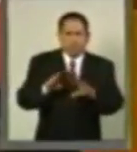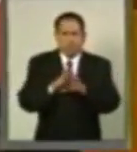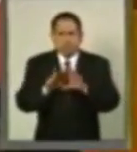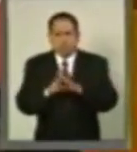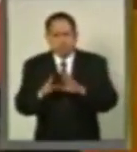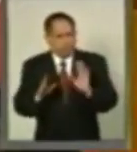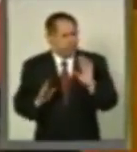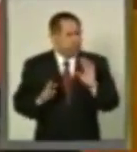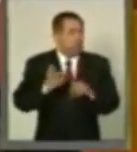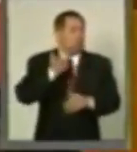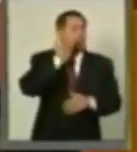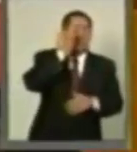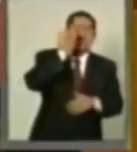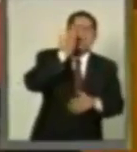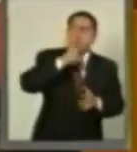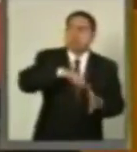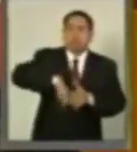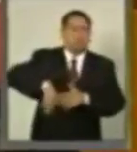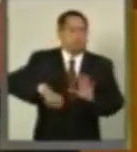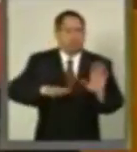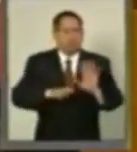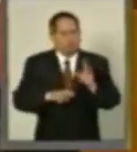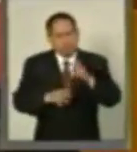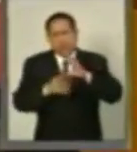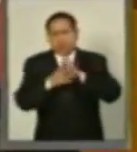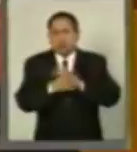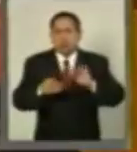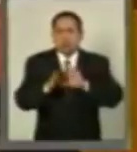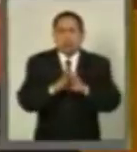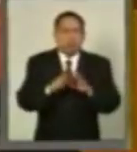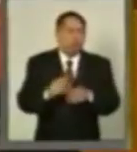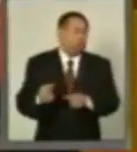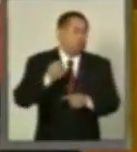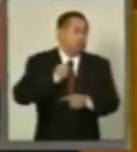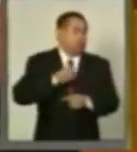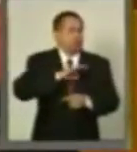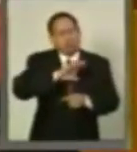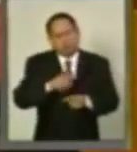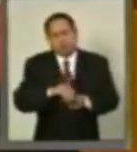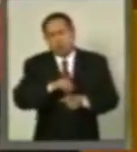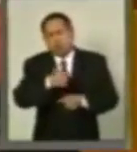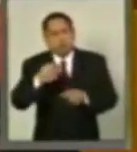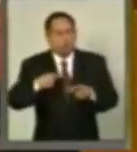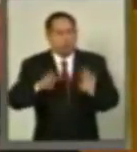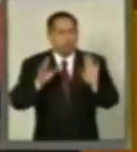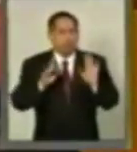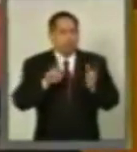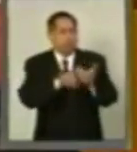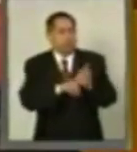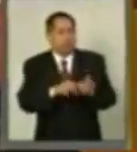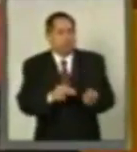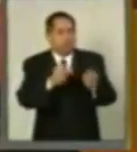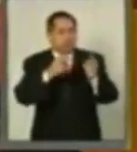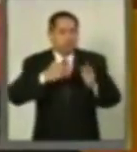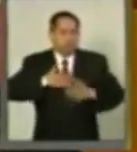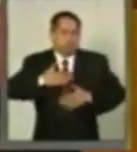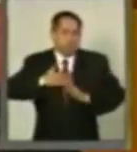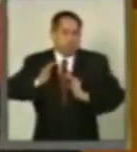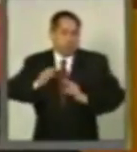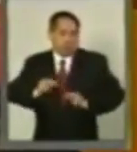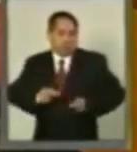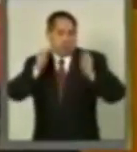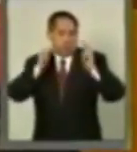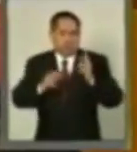bulto con el argumento de que se trata, en homicidios y otros delitos, de asuntos del fuero local.